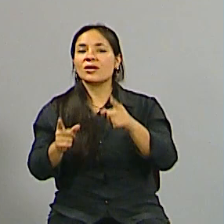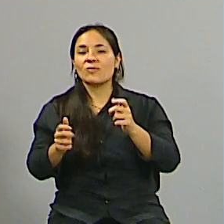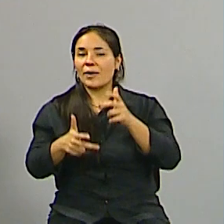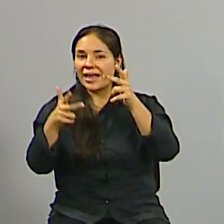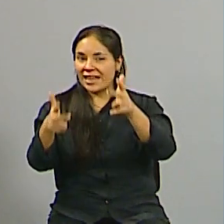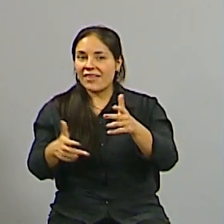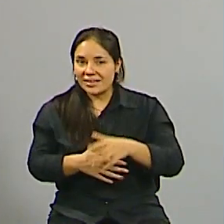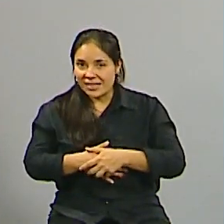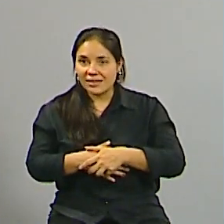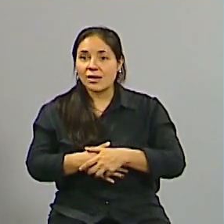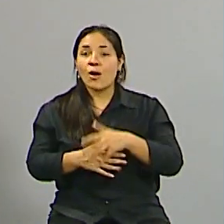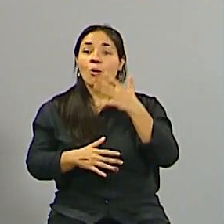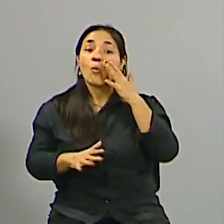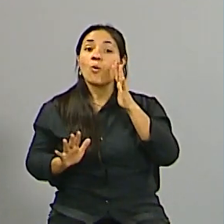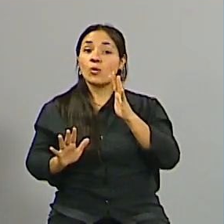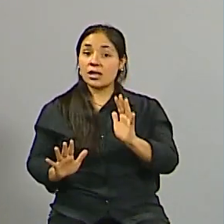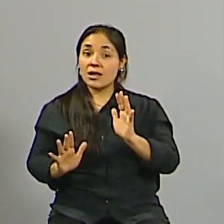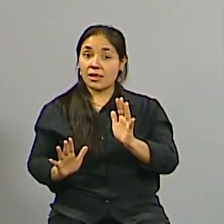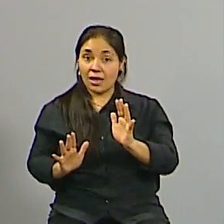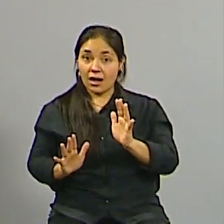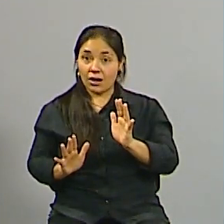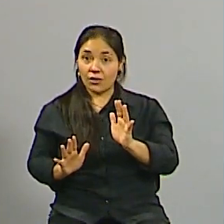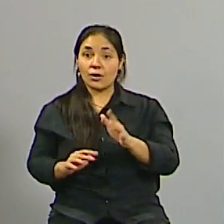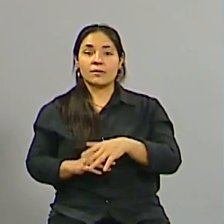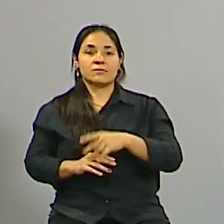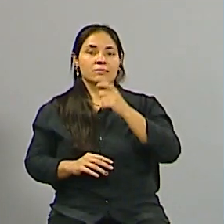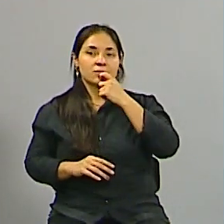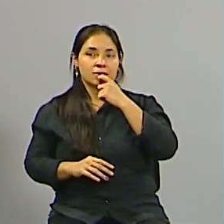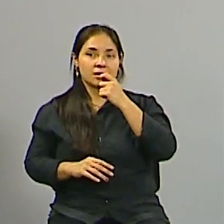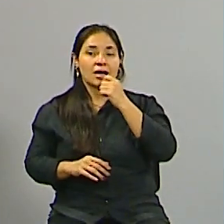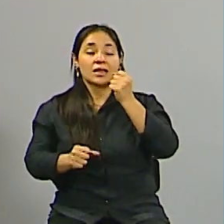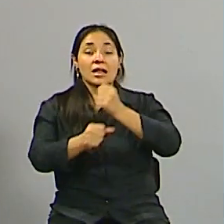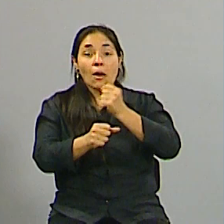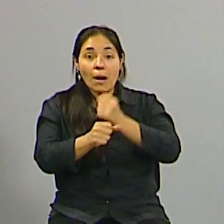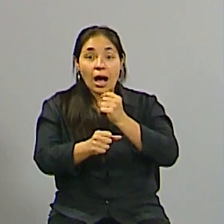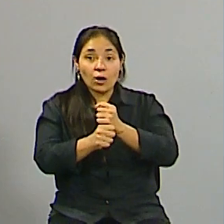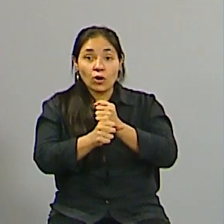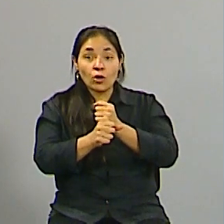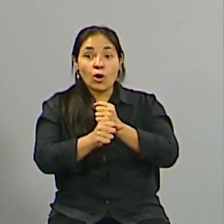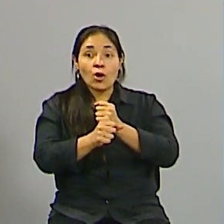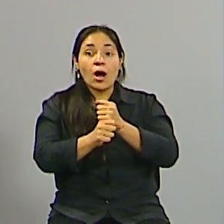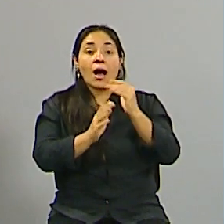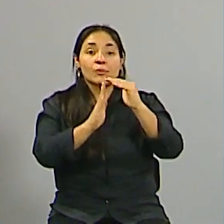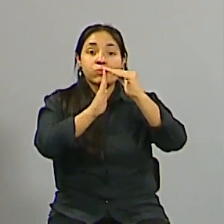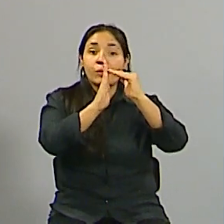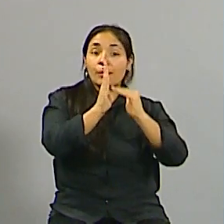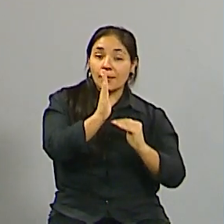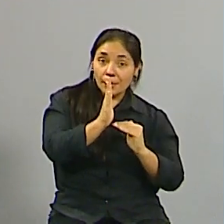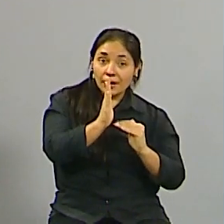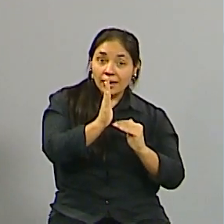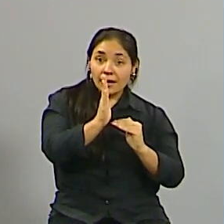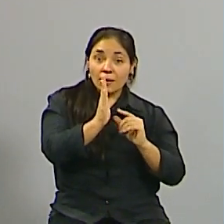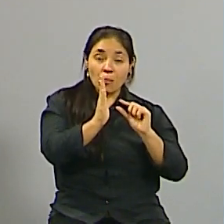remarcar. Que ojo con considerar que una tasa de desocupación relativamente baja